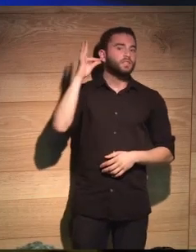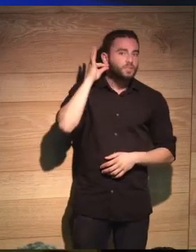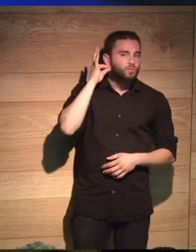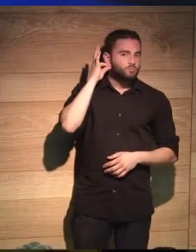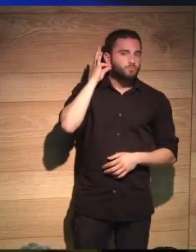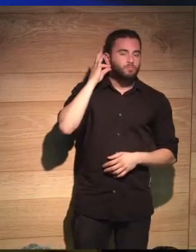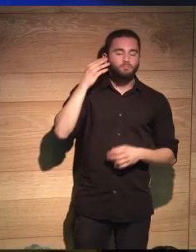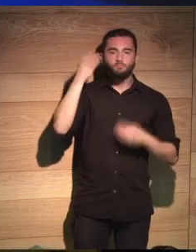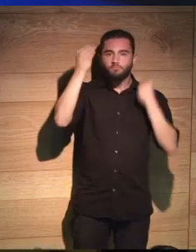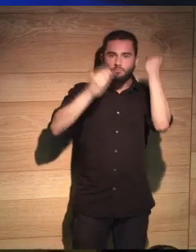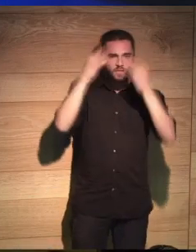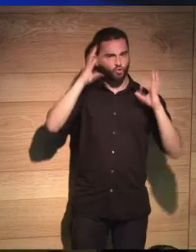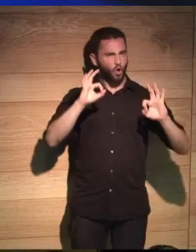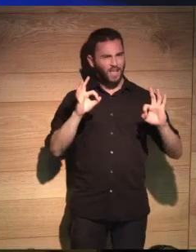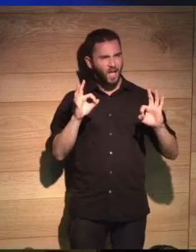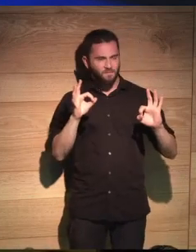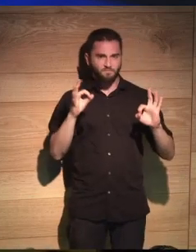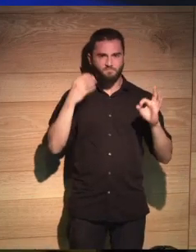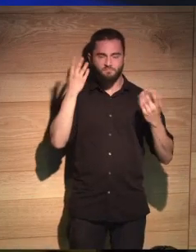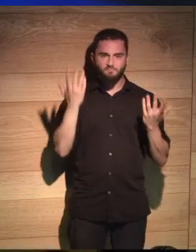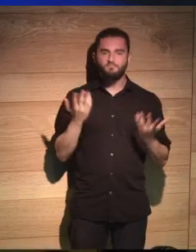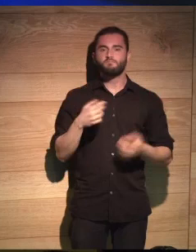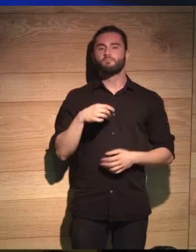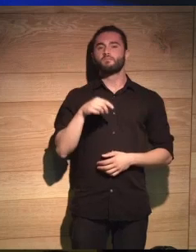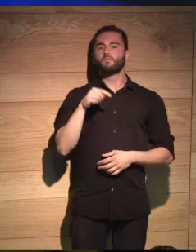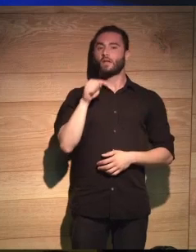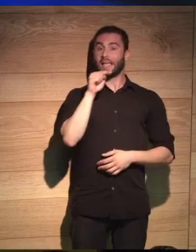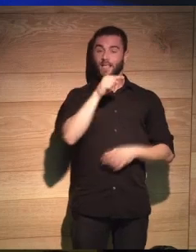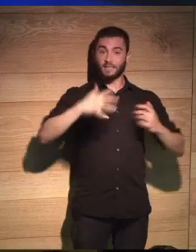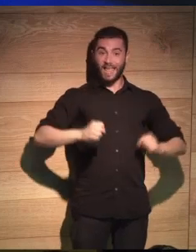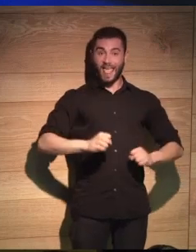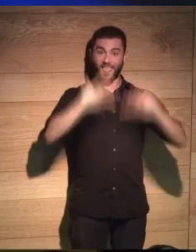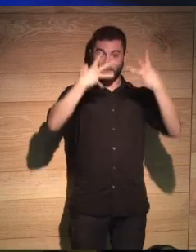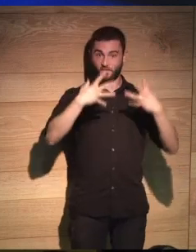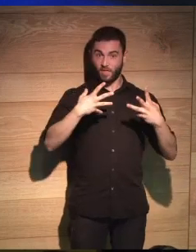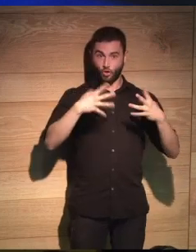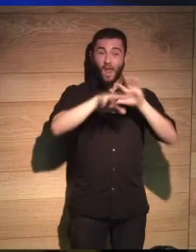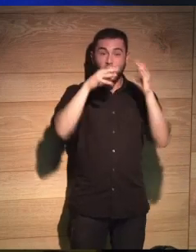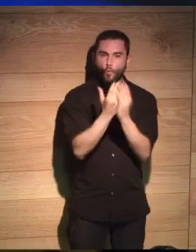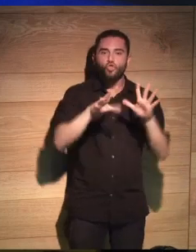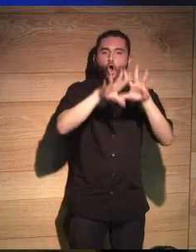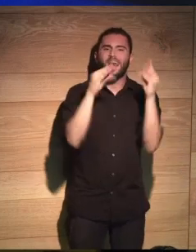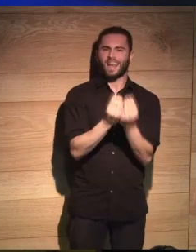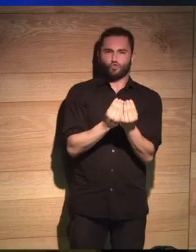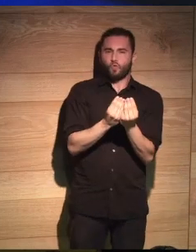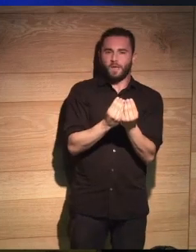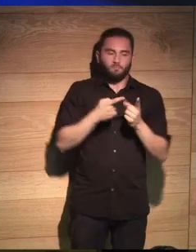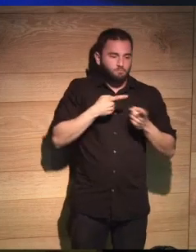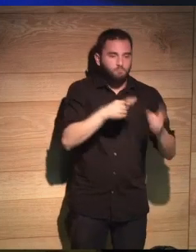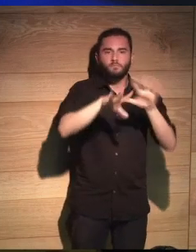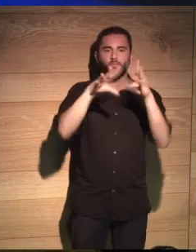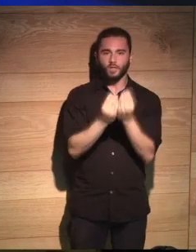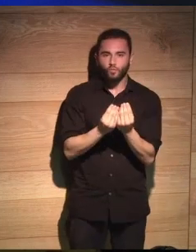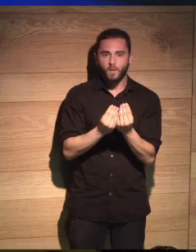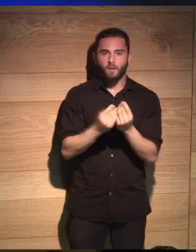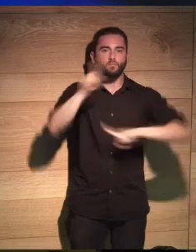todo racional, que este edificio suponía el resumen del mundo, el resumen de la guerra, el resumen